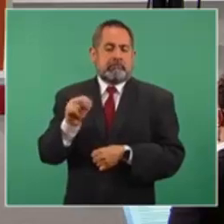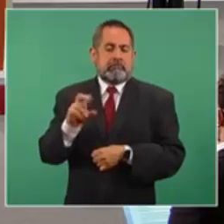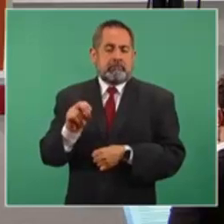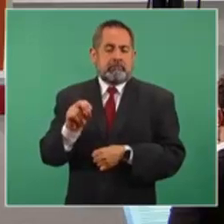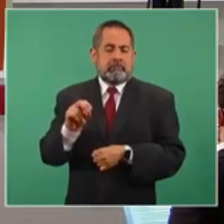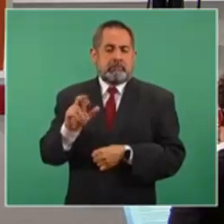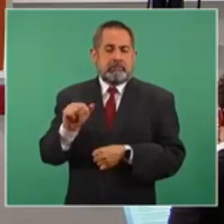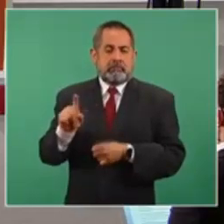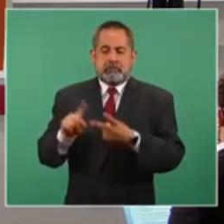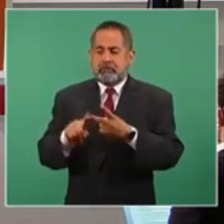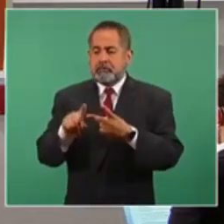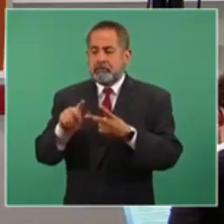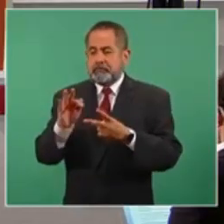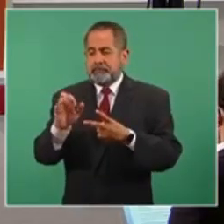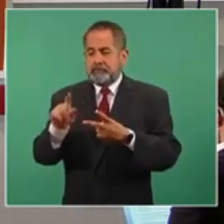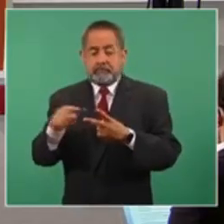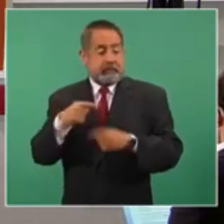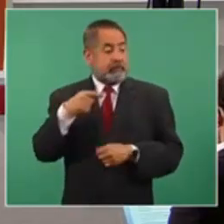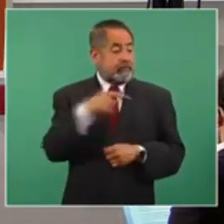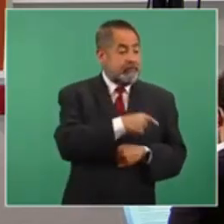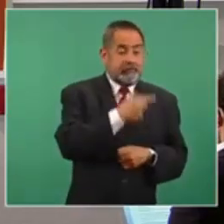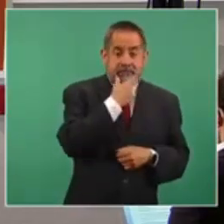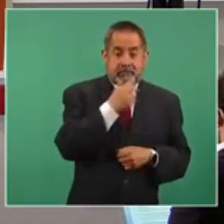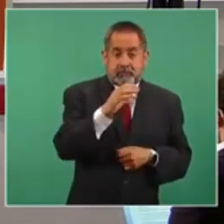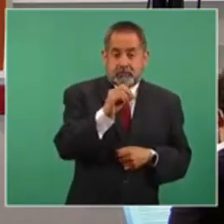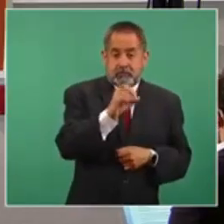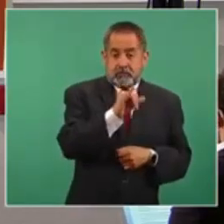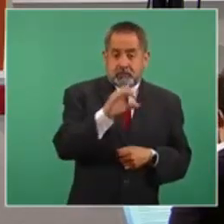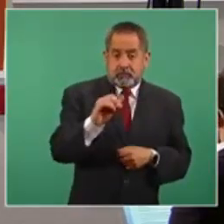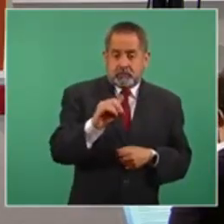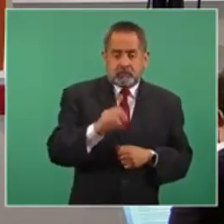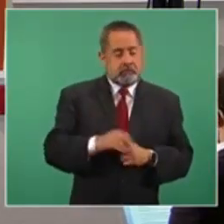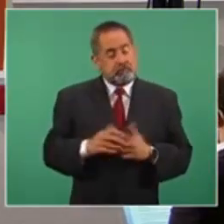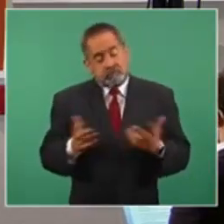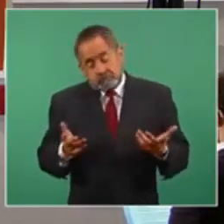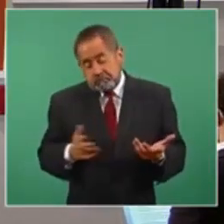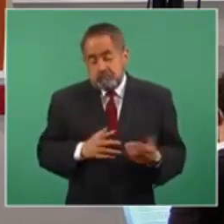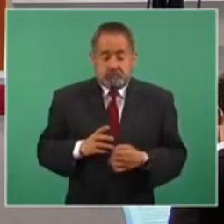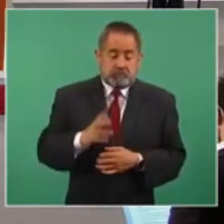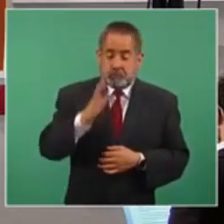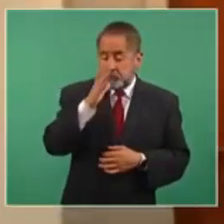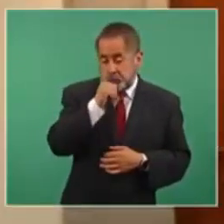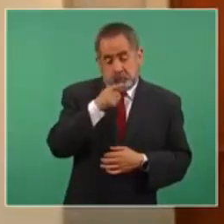Calderón, José Ramón Cosío manifestó que no podía admitir